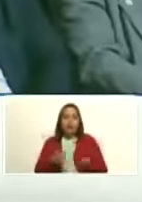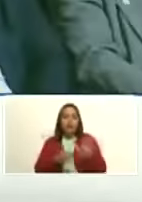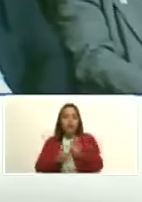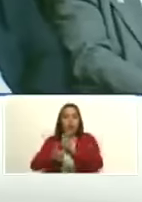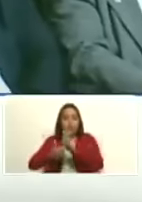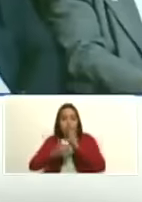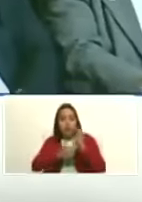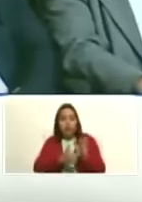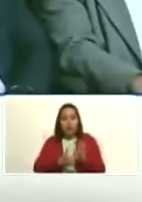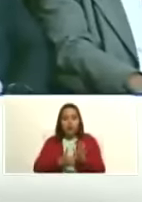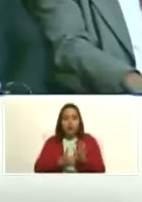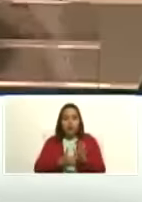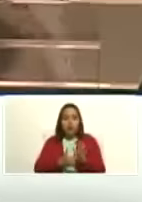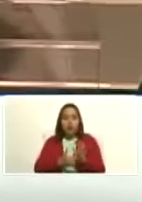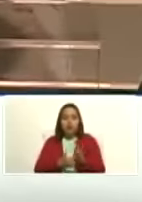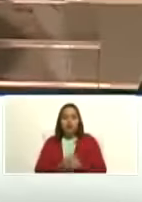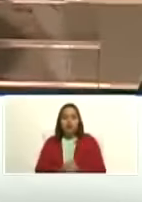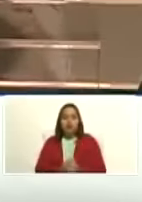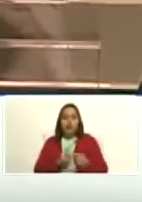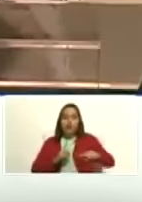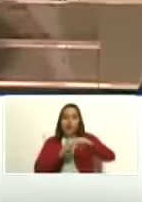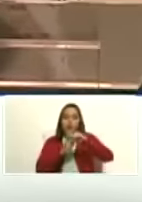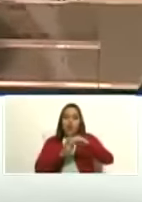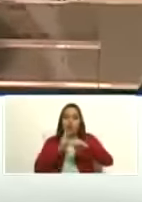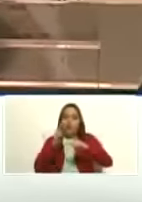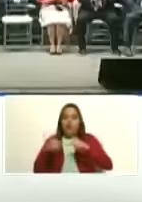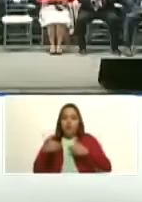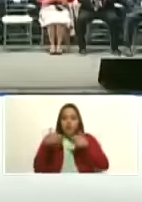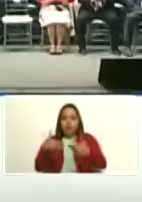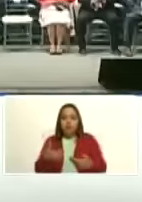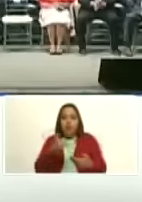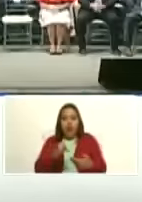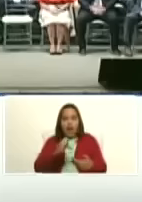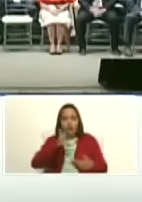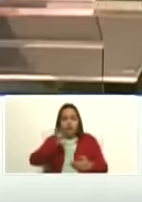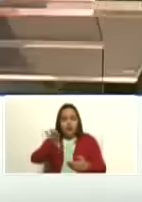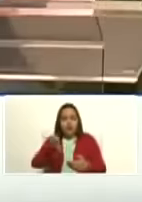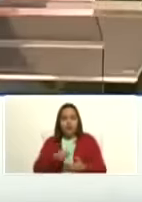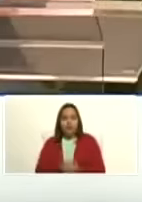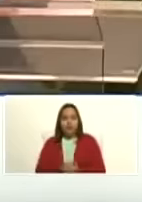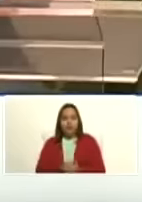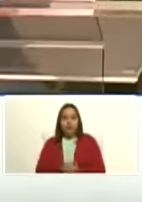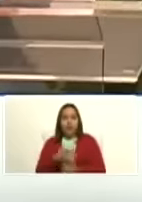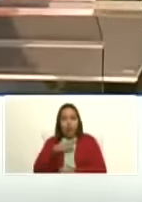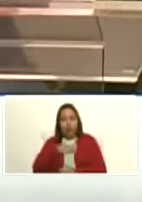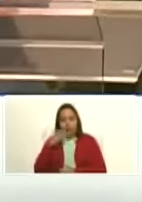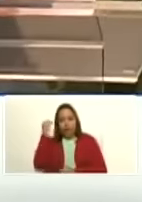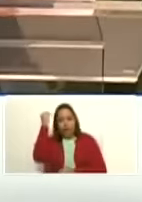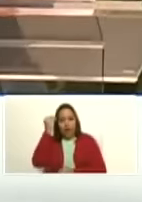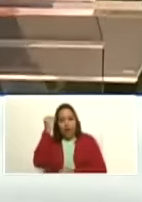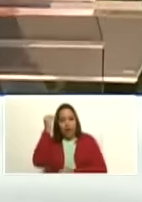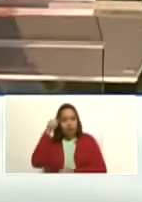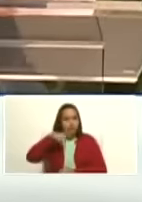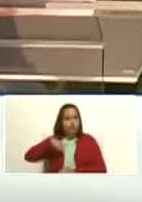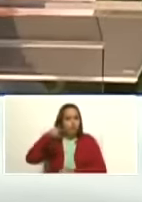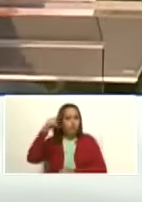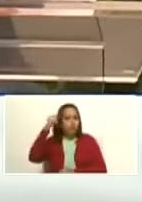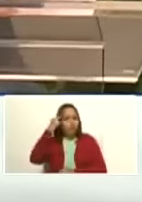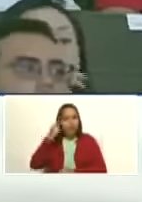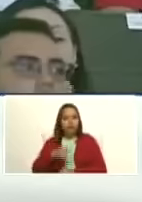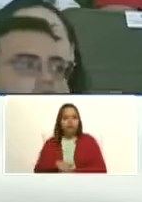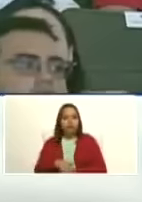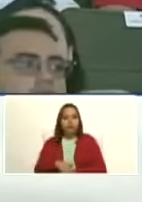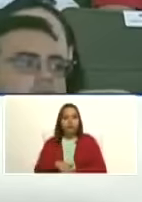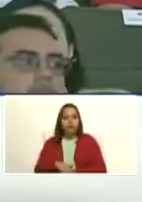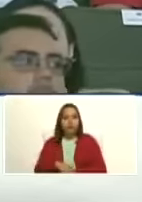los beneficios, por mostrar avances que esto puede tener para el país. Y yo creo que el día de hoy usted